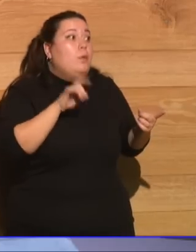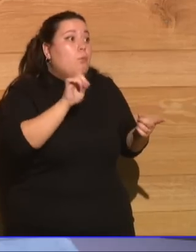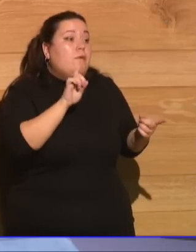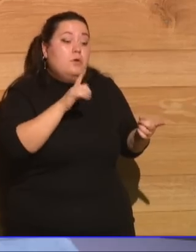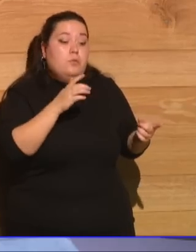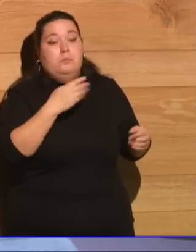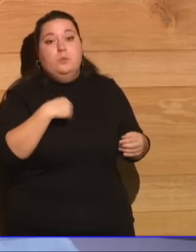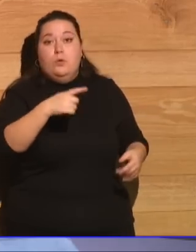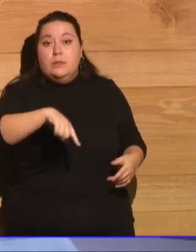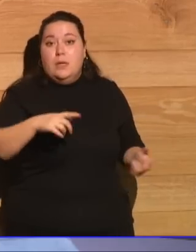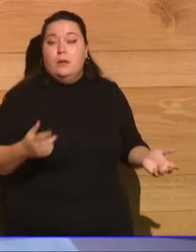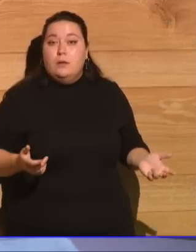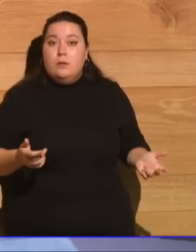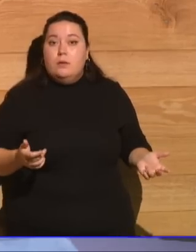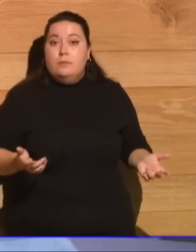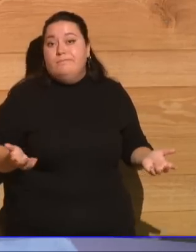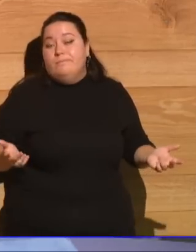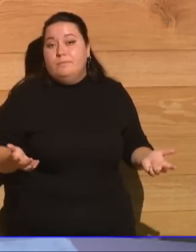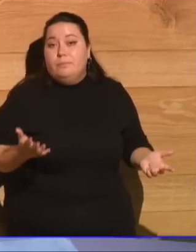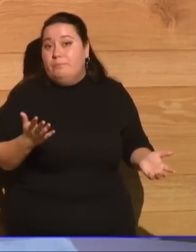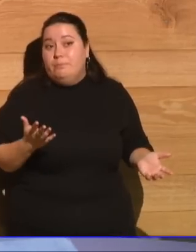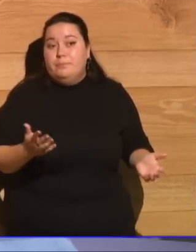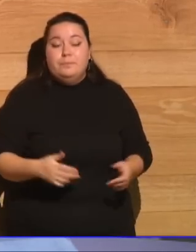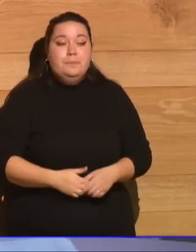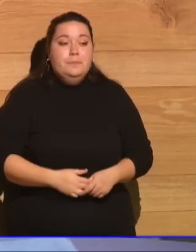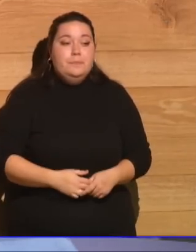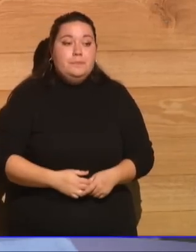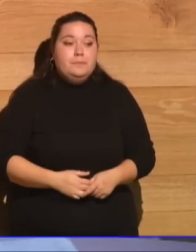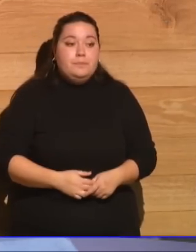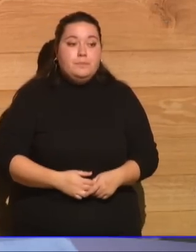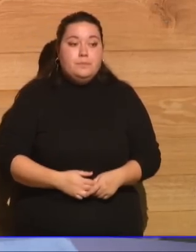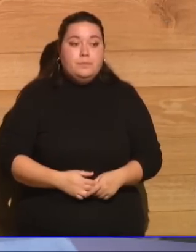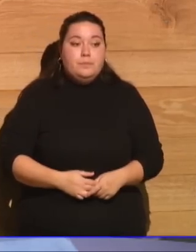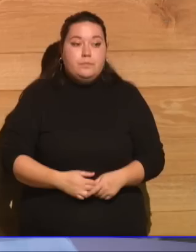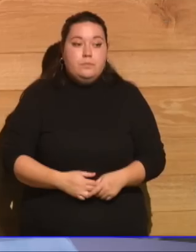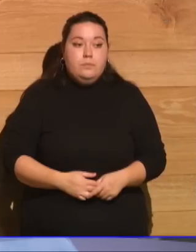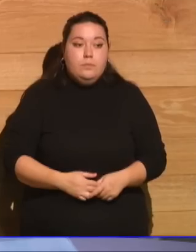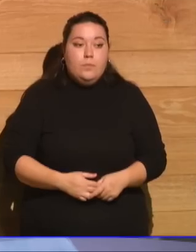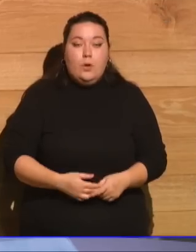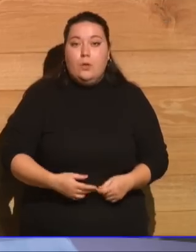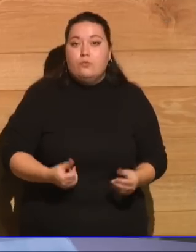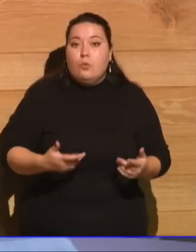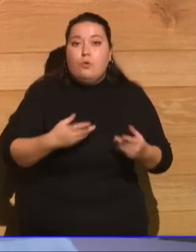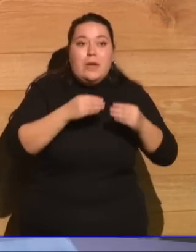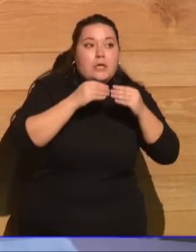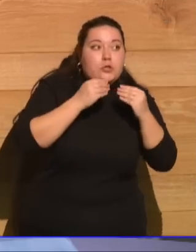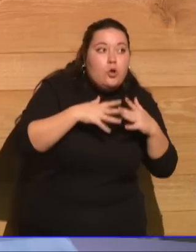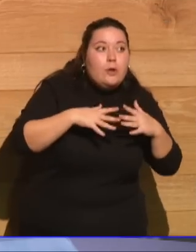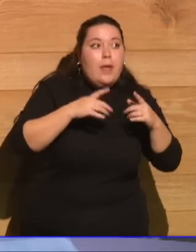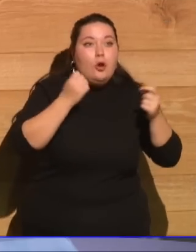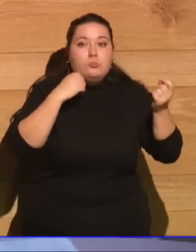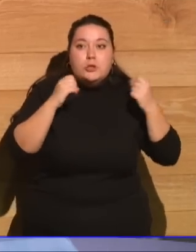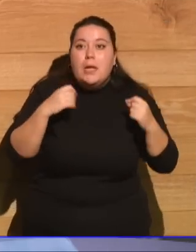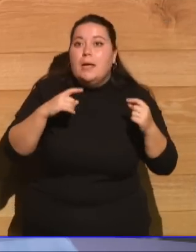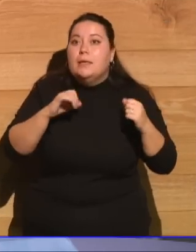esta, si las cosas no van mal del todo. Pero en fin, y no hay un arco de personajes, no hay una historia